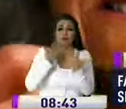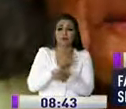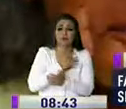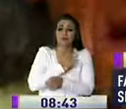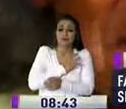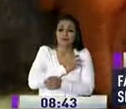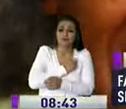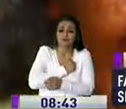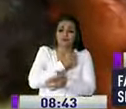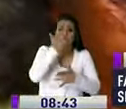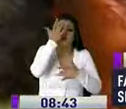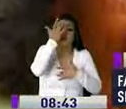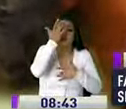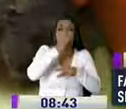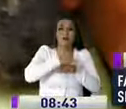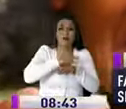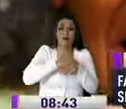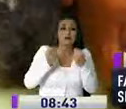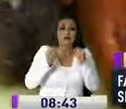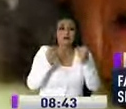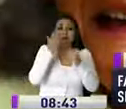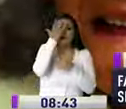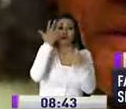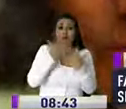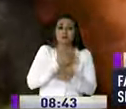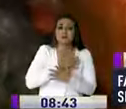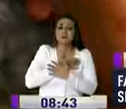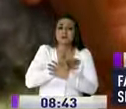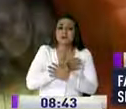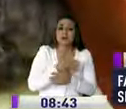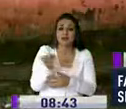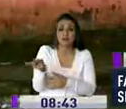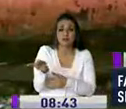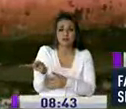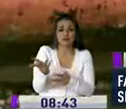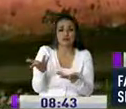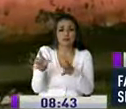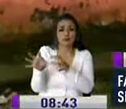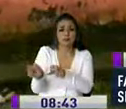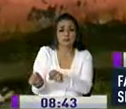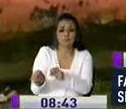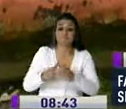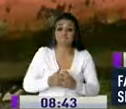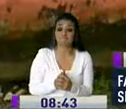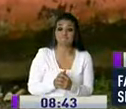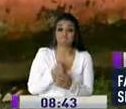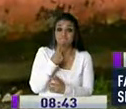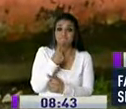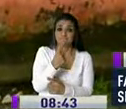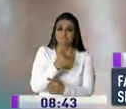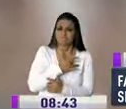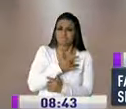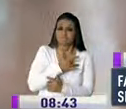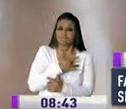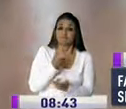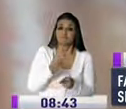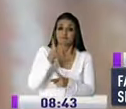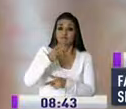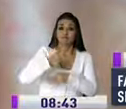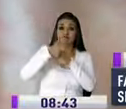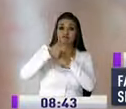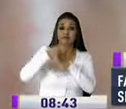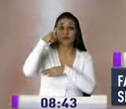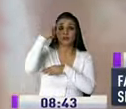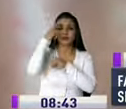está enferma de la pena de los muchachos. Mencionan incluso sentirse abandonados por parte de